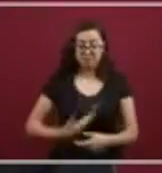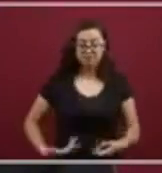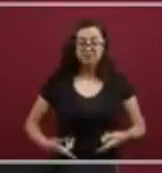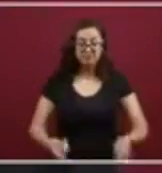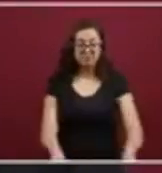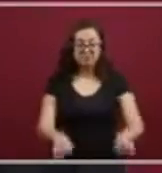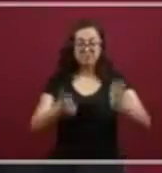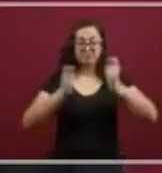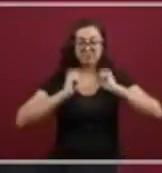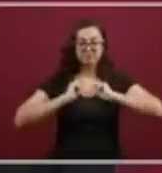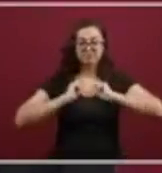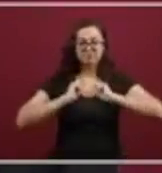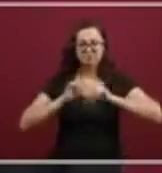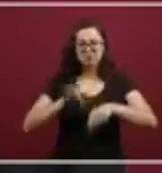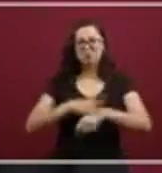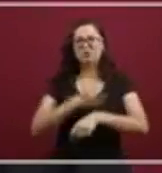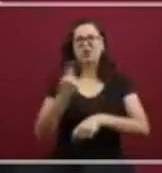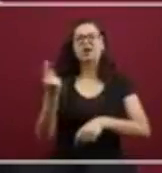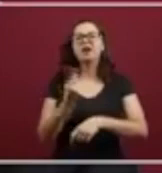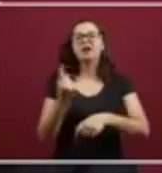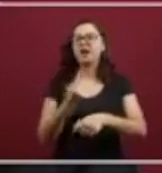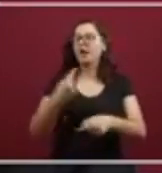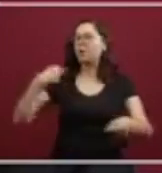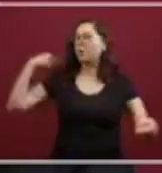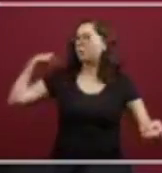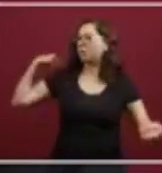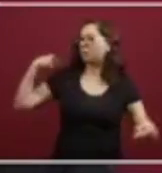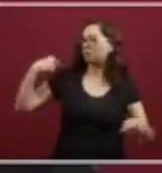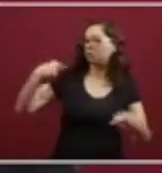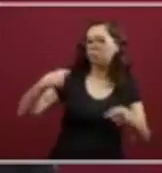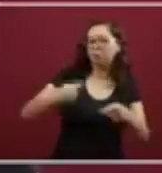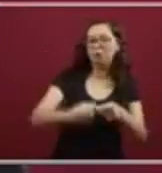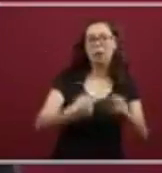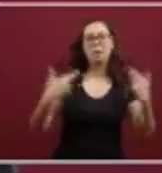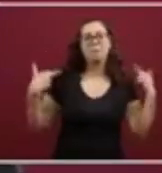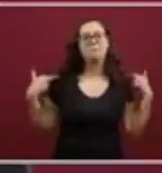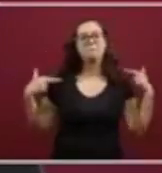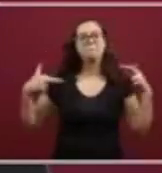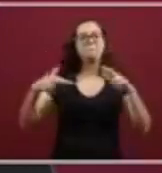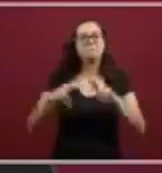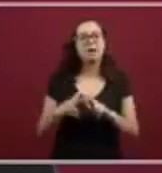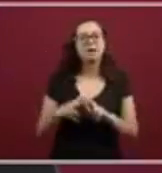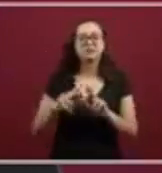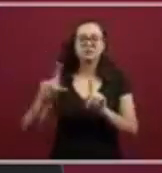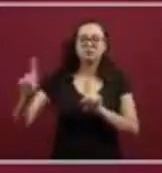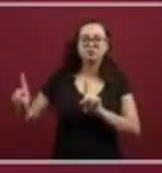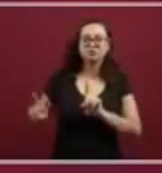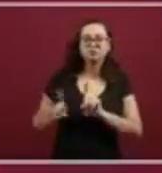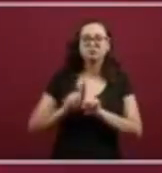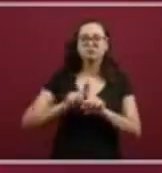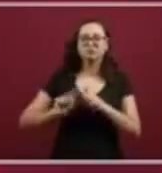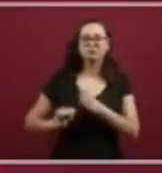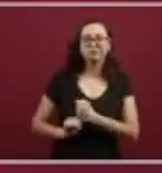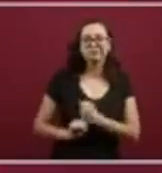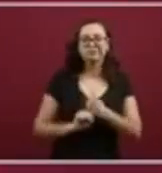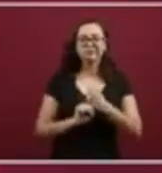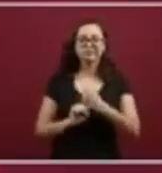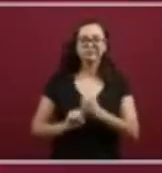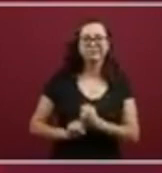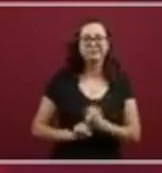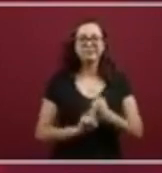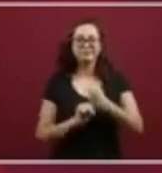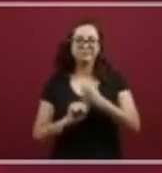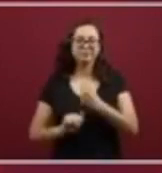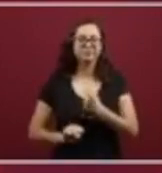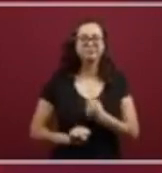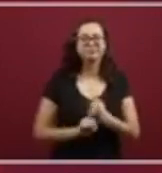por un maestro que fue el que me